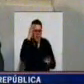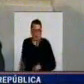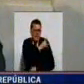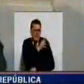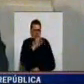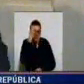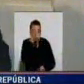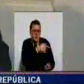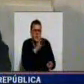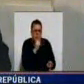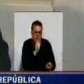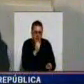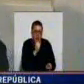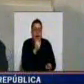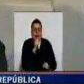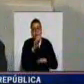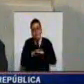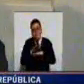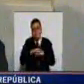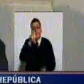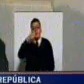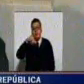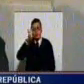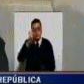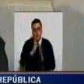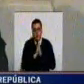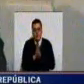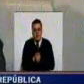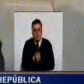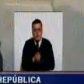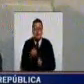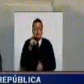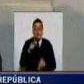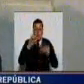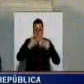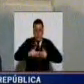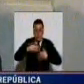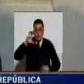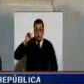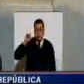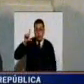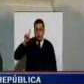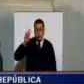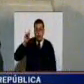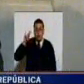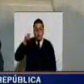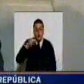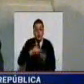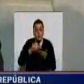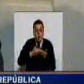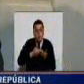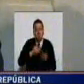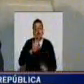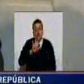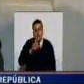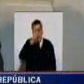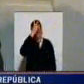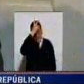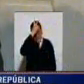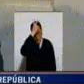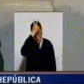resulta que el 18 de diciembre los señores de Colbún compraron en Perú a Fenix Power